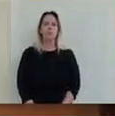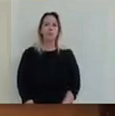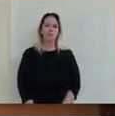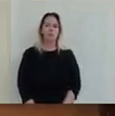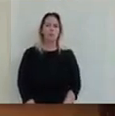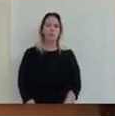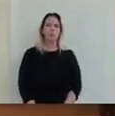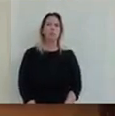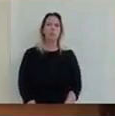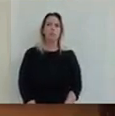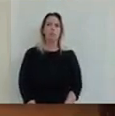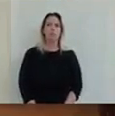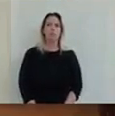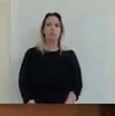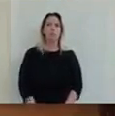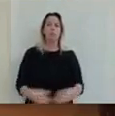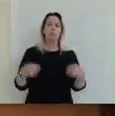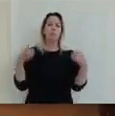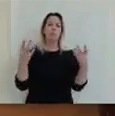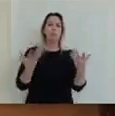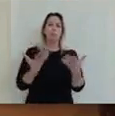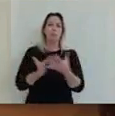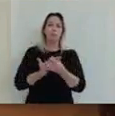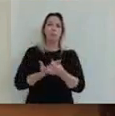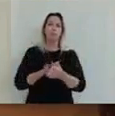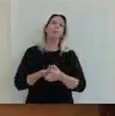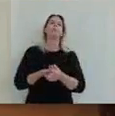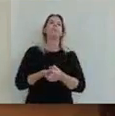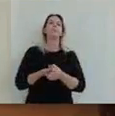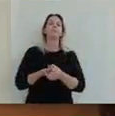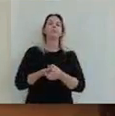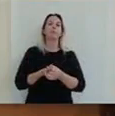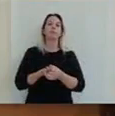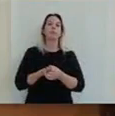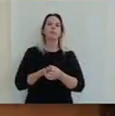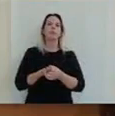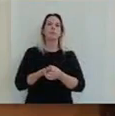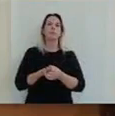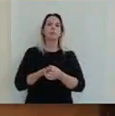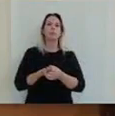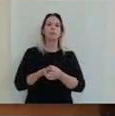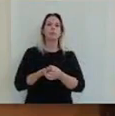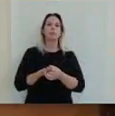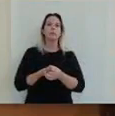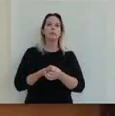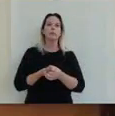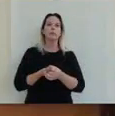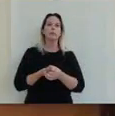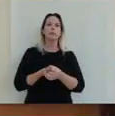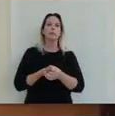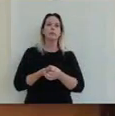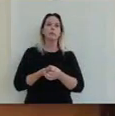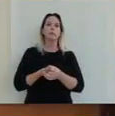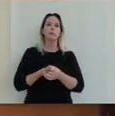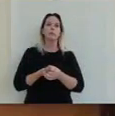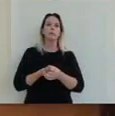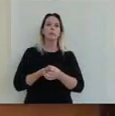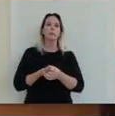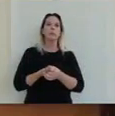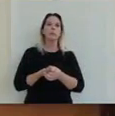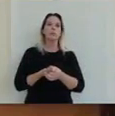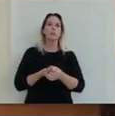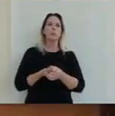porque interpretaban que una vez que el Ejecutivo les daba la autorización, tengo entendido que el Ejecutivo ya se había